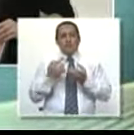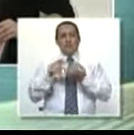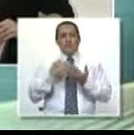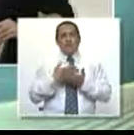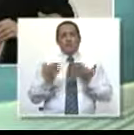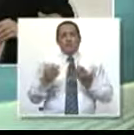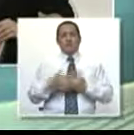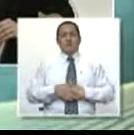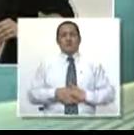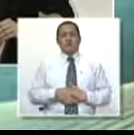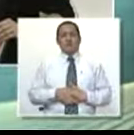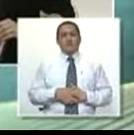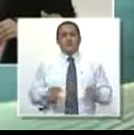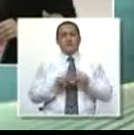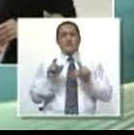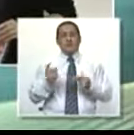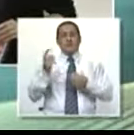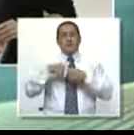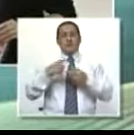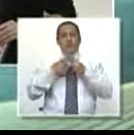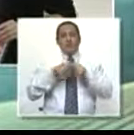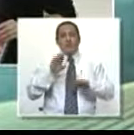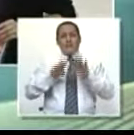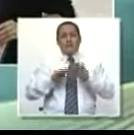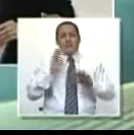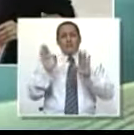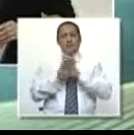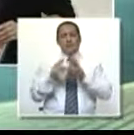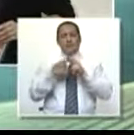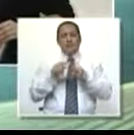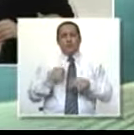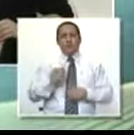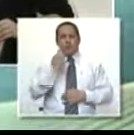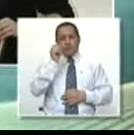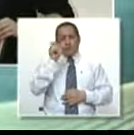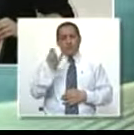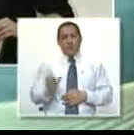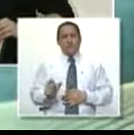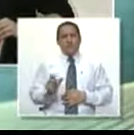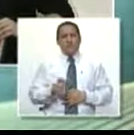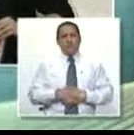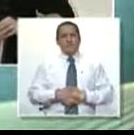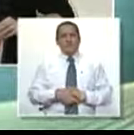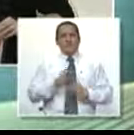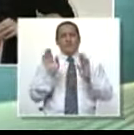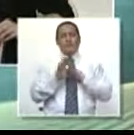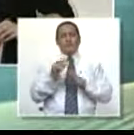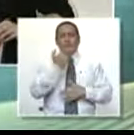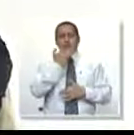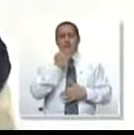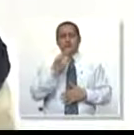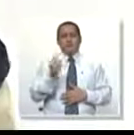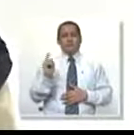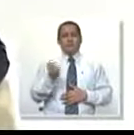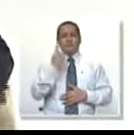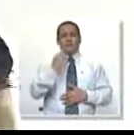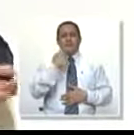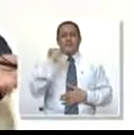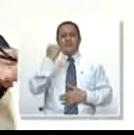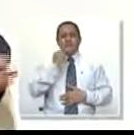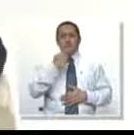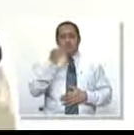aspectos tan importantes que incluso empiezan a veces hasta por la por la identidad No claro lo que pasa es que digamos el primer